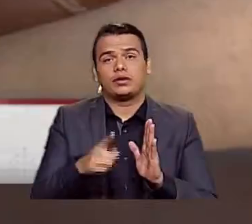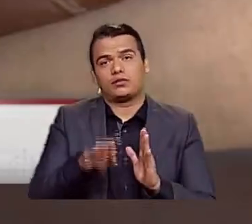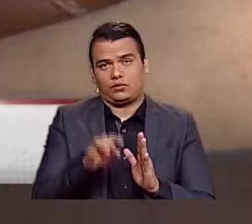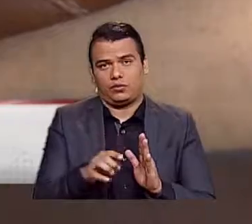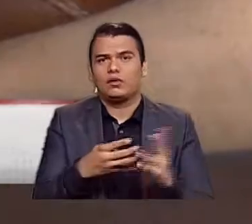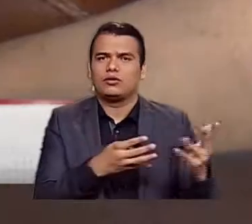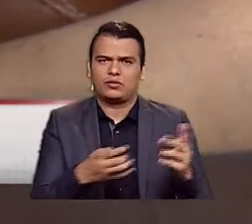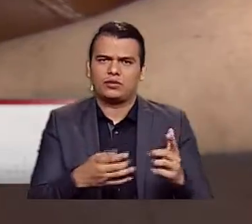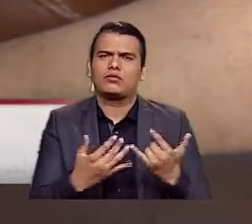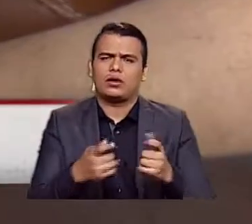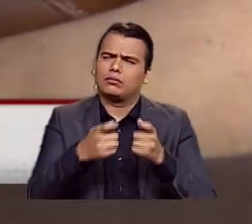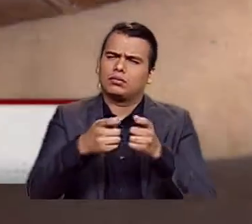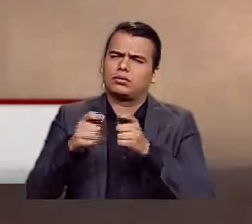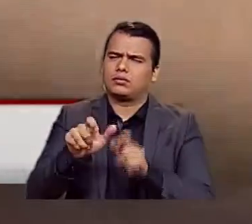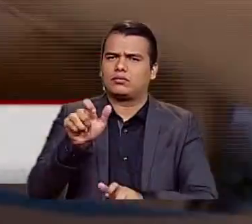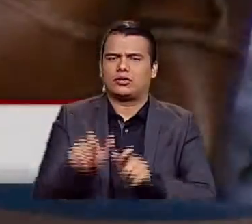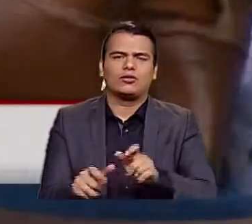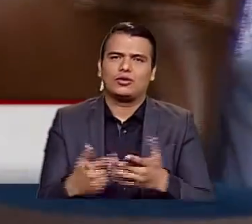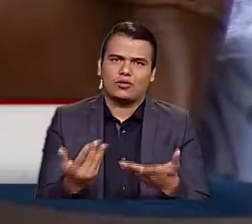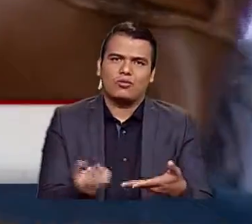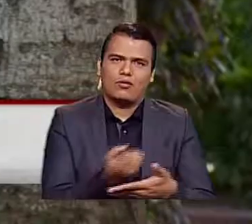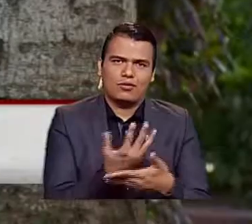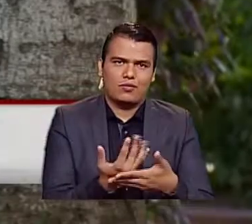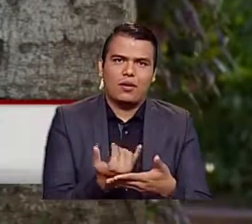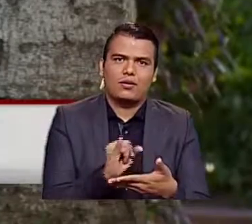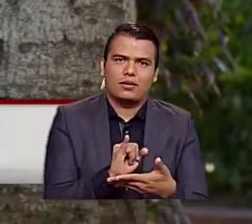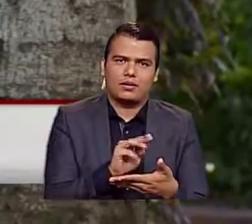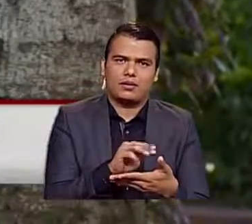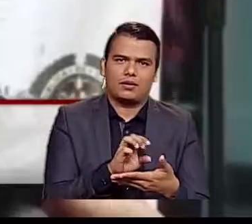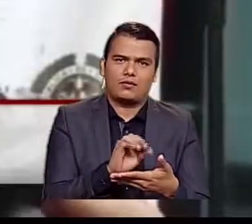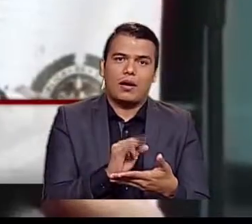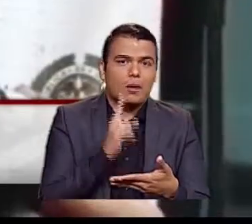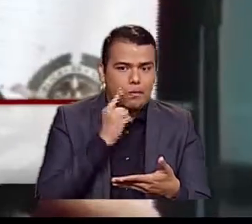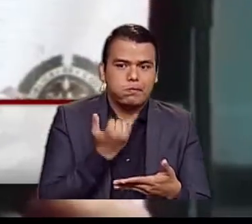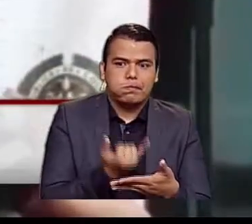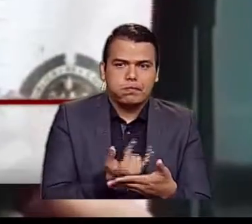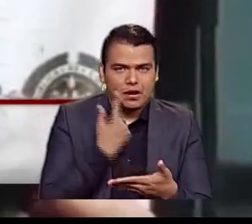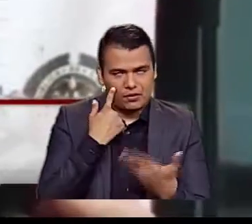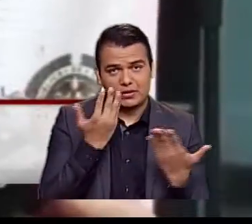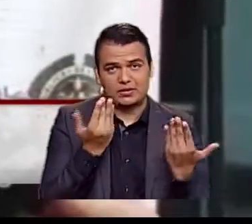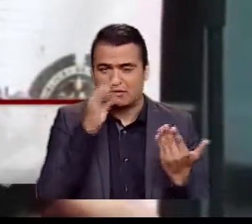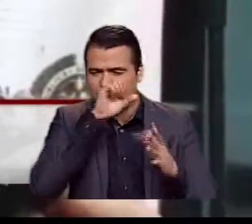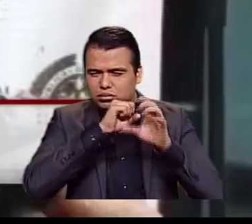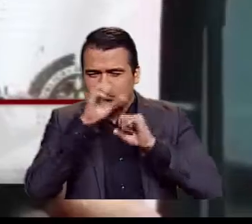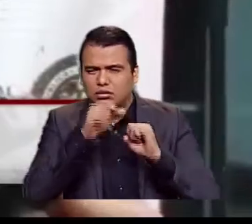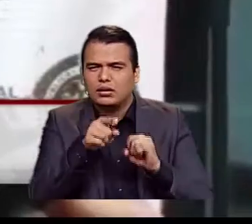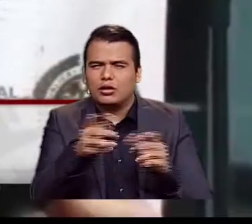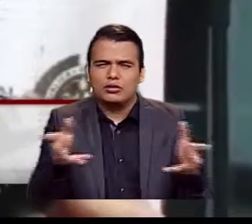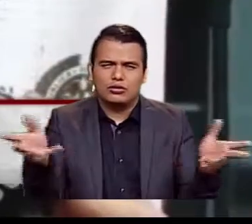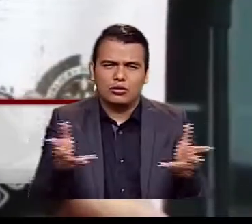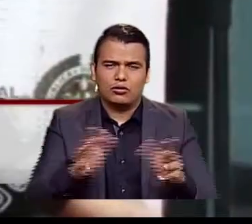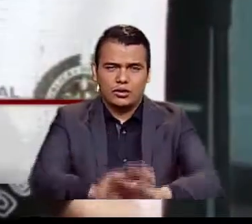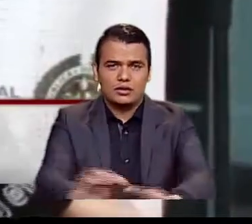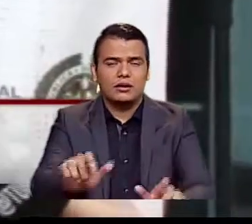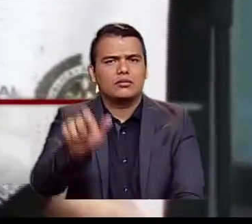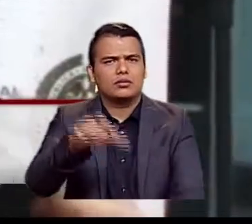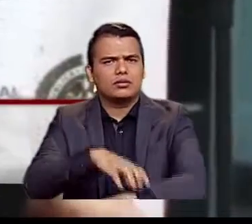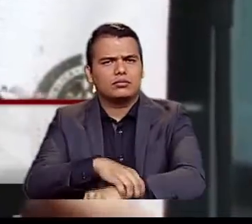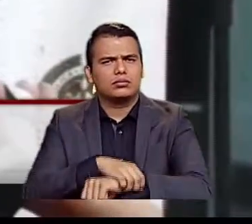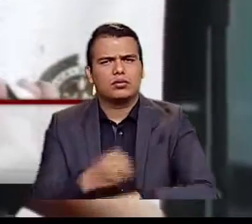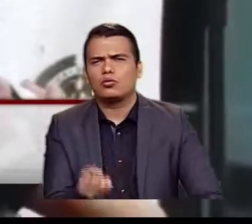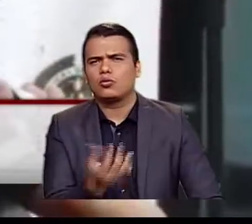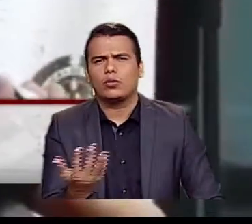cuales fueron devueltos a sus propietarios gracias a través del registro email 712 personas capturadas por